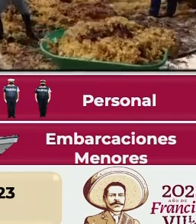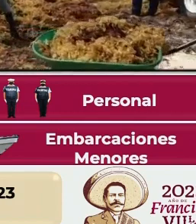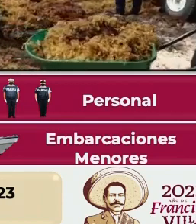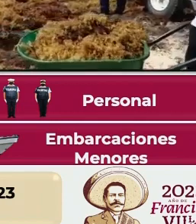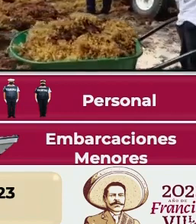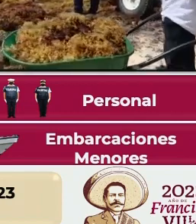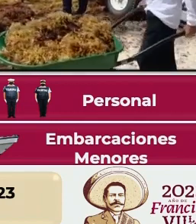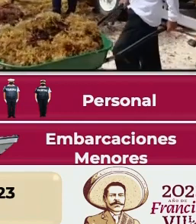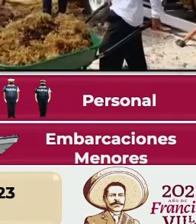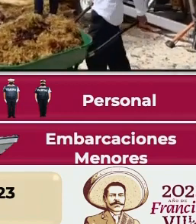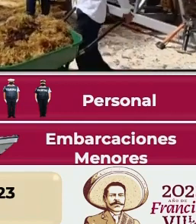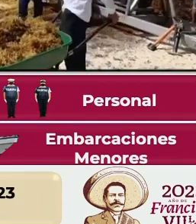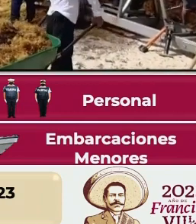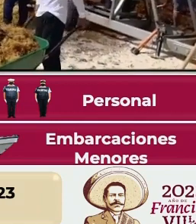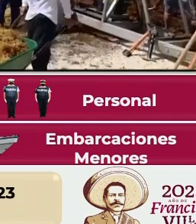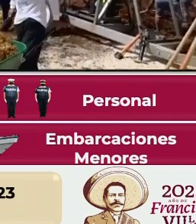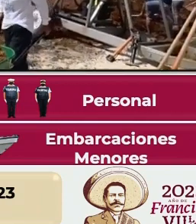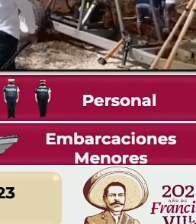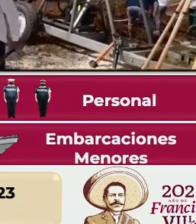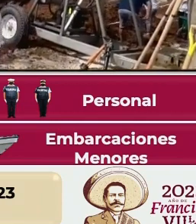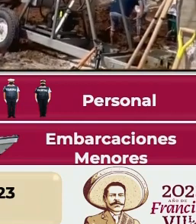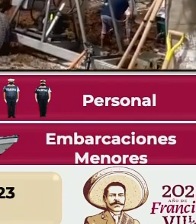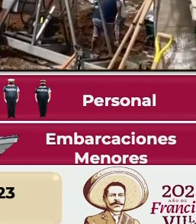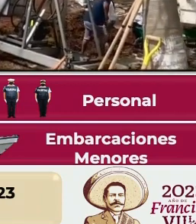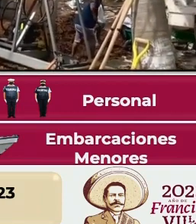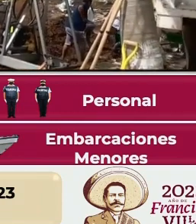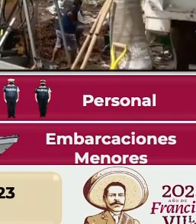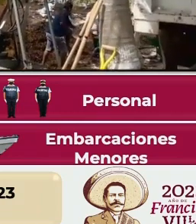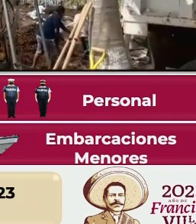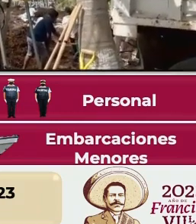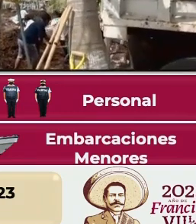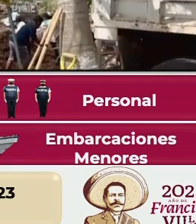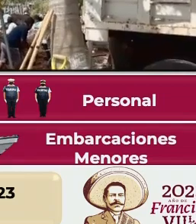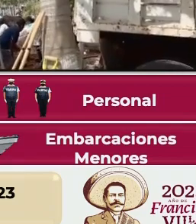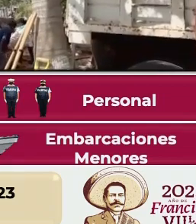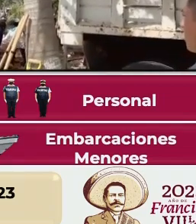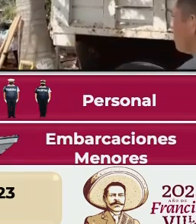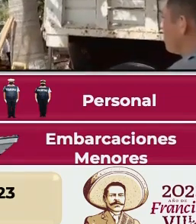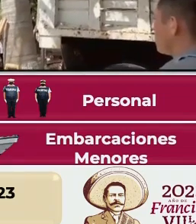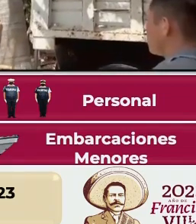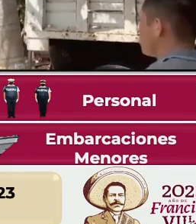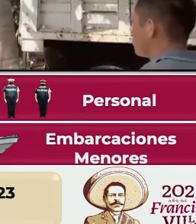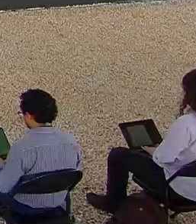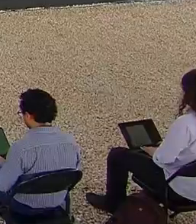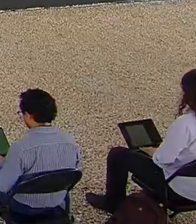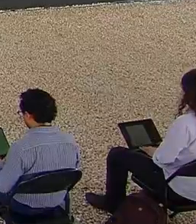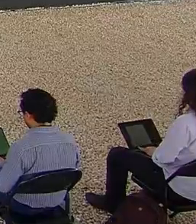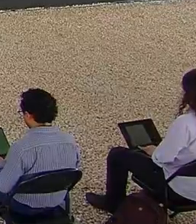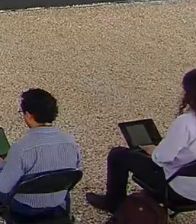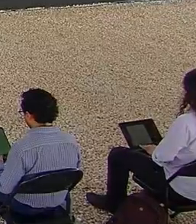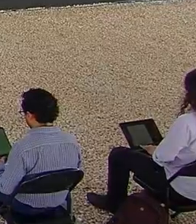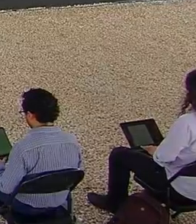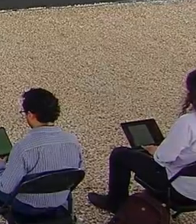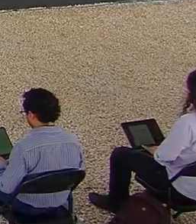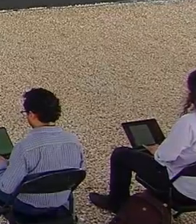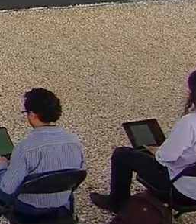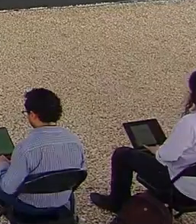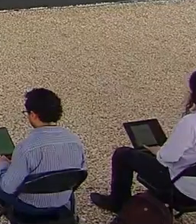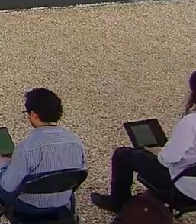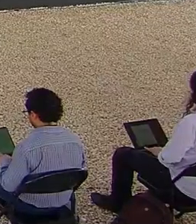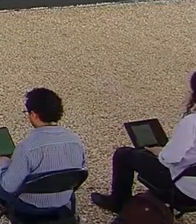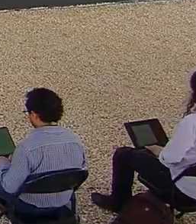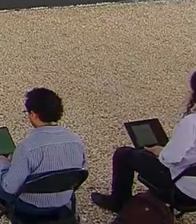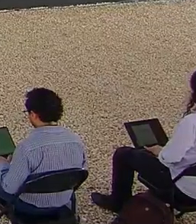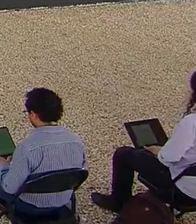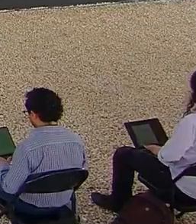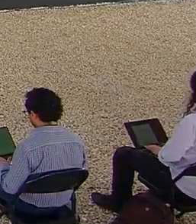recuperar 370 toneladas en lo que es del 19 de septiembre al 2 de octubre, pero